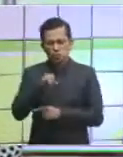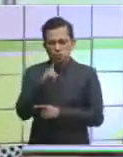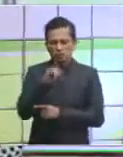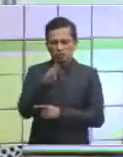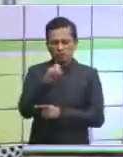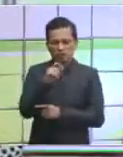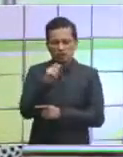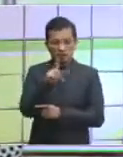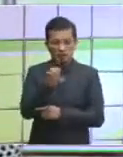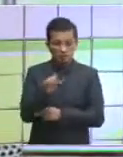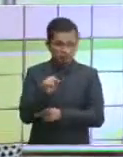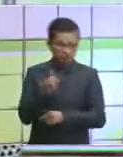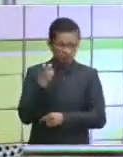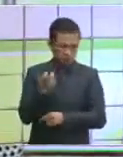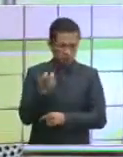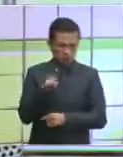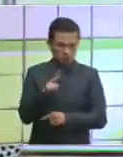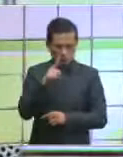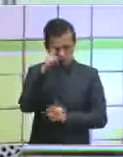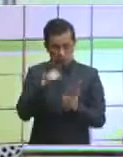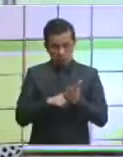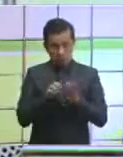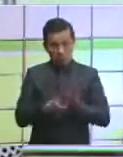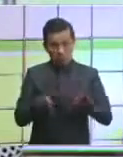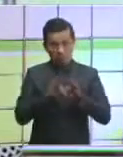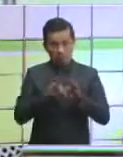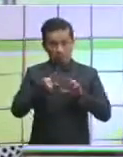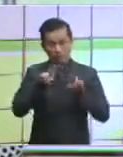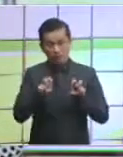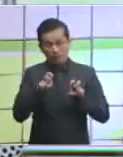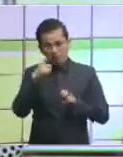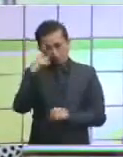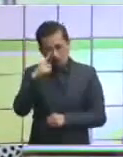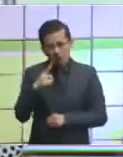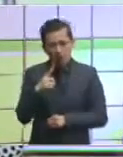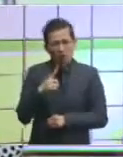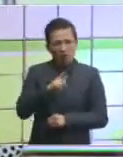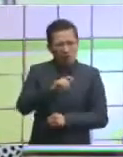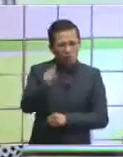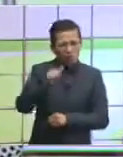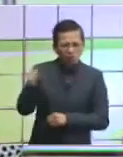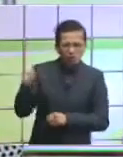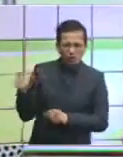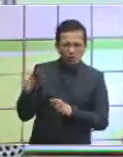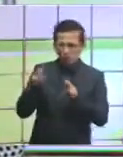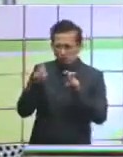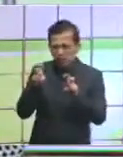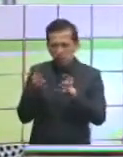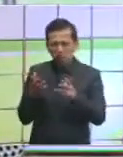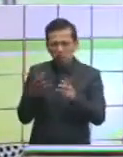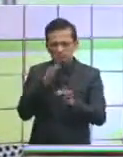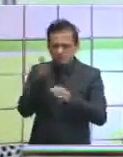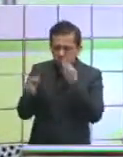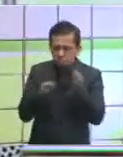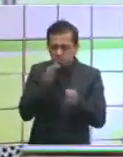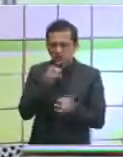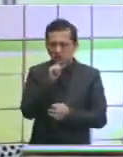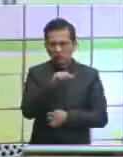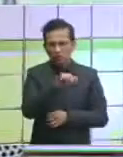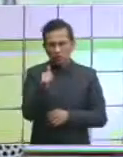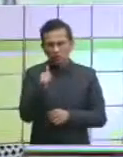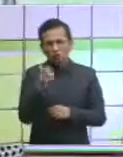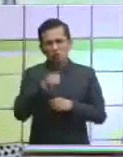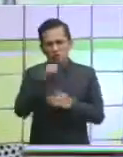un tema también de comunicar en otros ámbitos en otros horizontes qué es lo que estamos